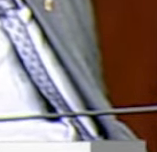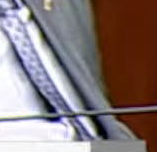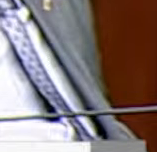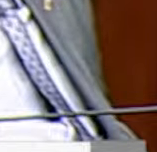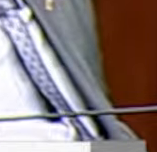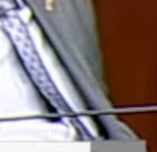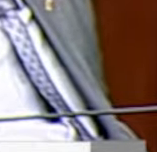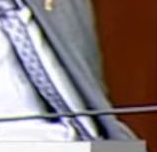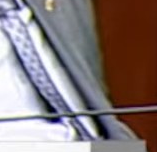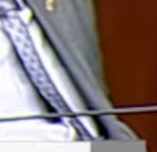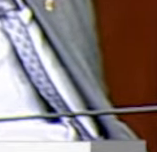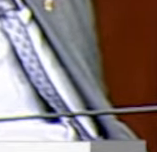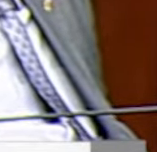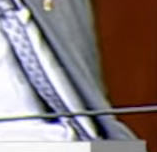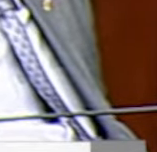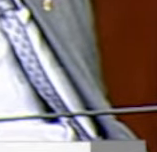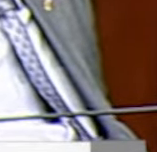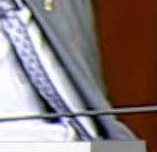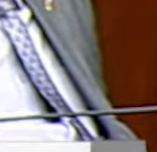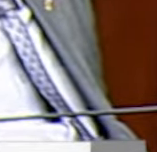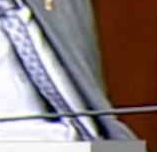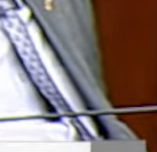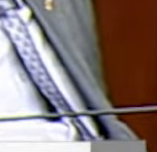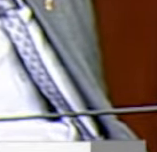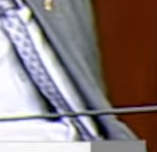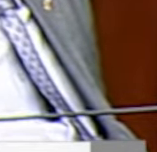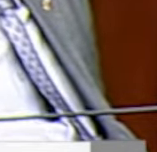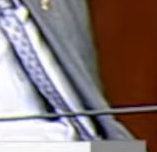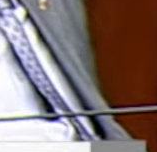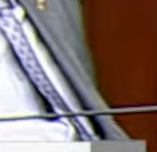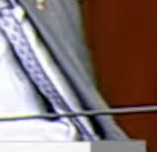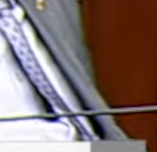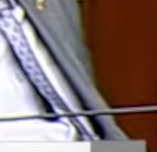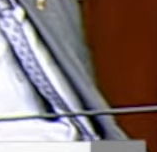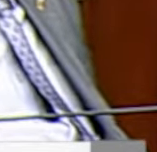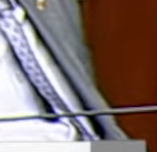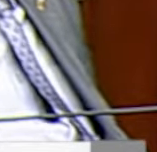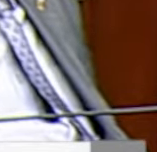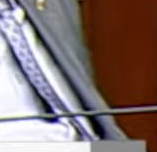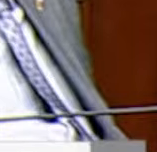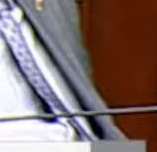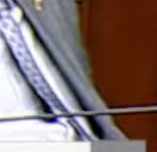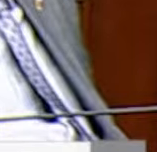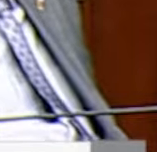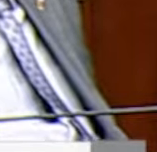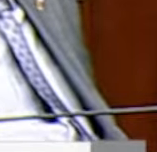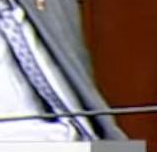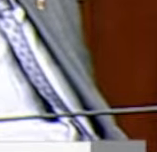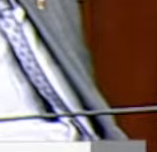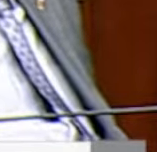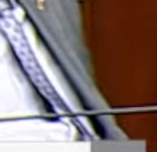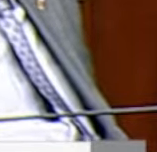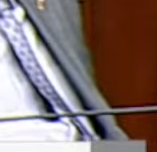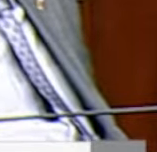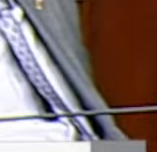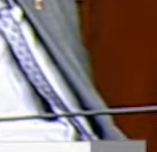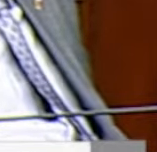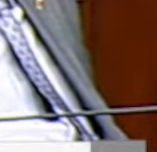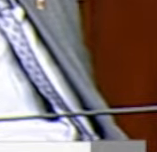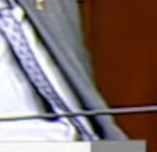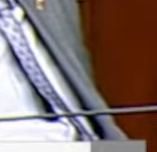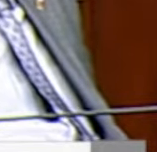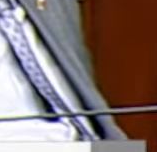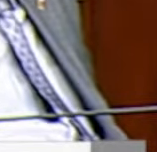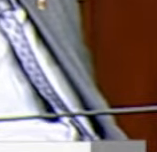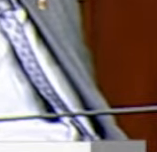miembro de la junta Nacional de Justicia por infracción constitucional de los artículos 156 inciso 3 y 139 inciso 3 de nuestra